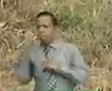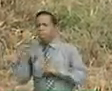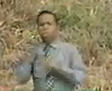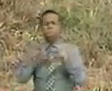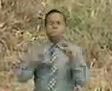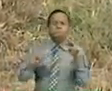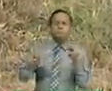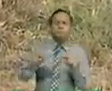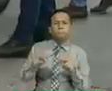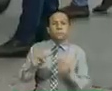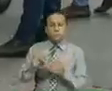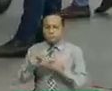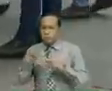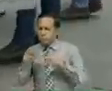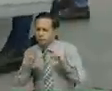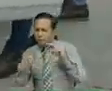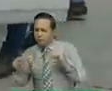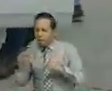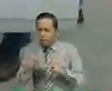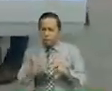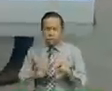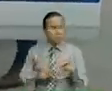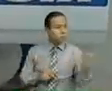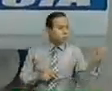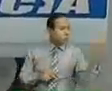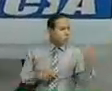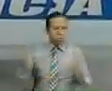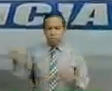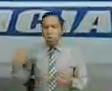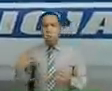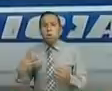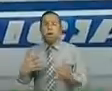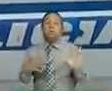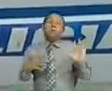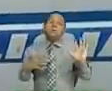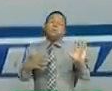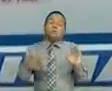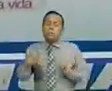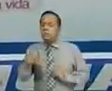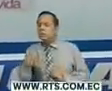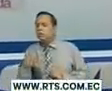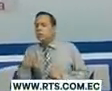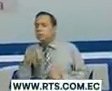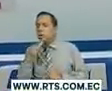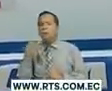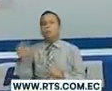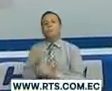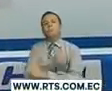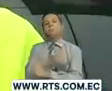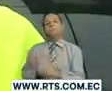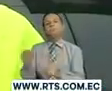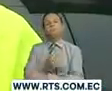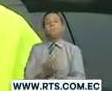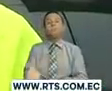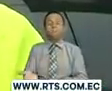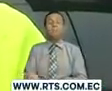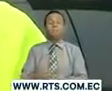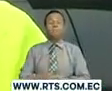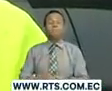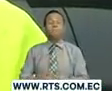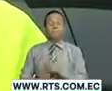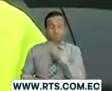en el sitio y la primera hipótesis. Que nos hacen presumir que estamos frente a una muerte violenta. Estos